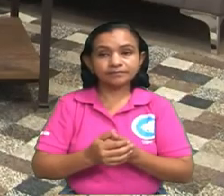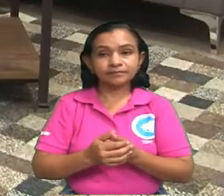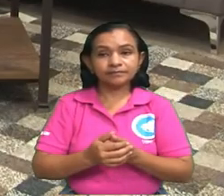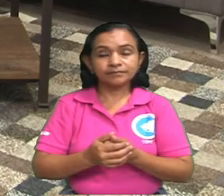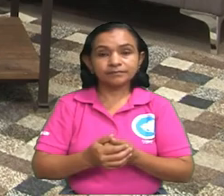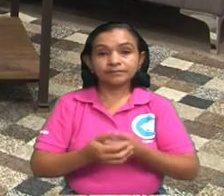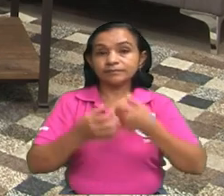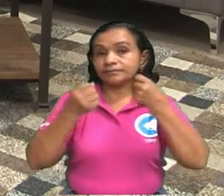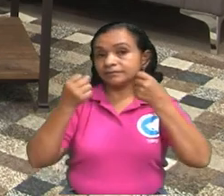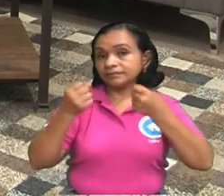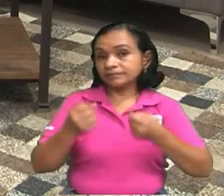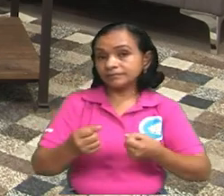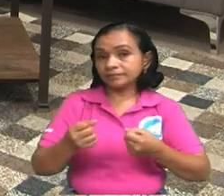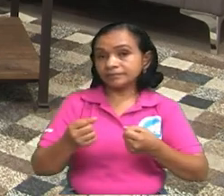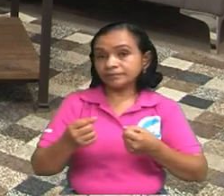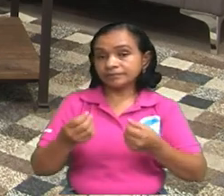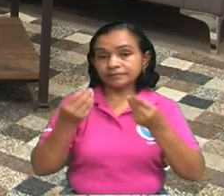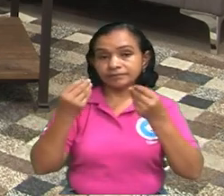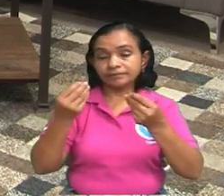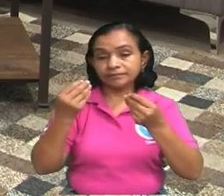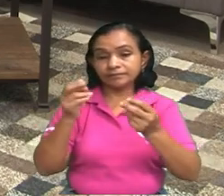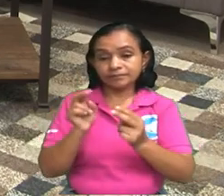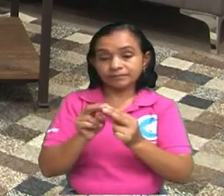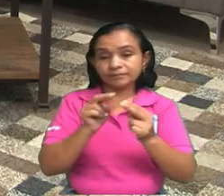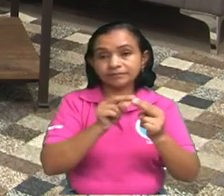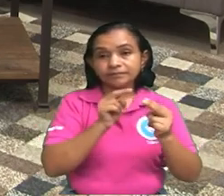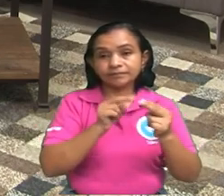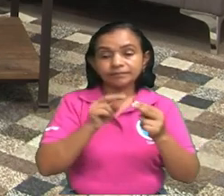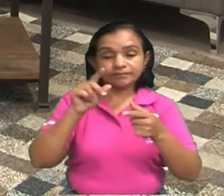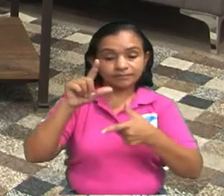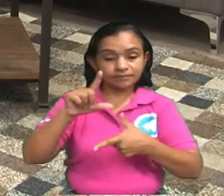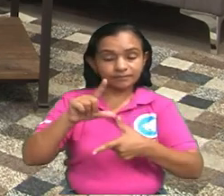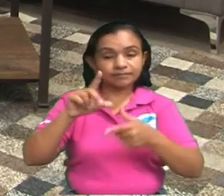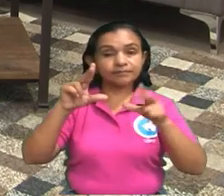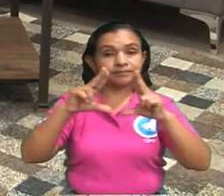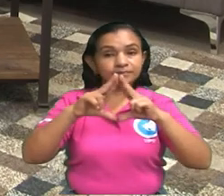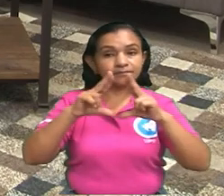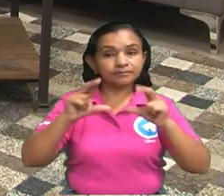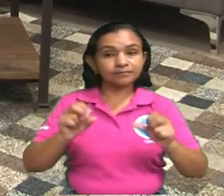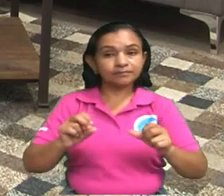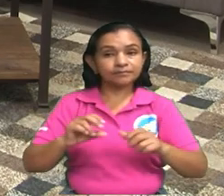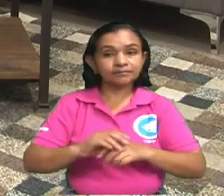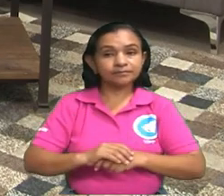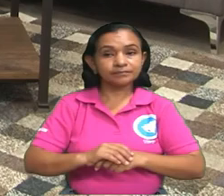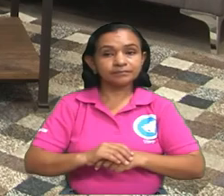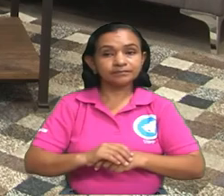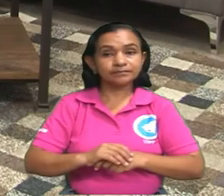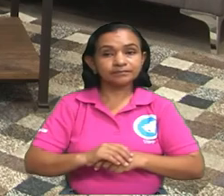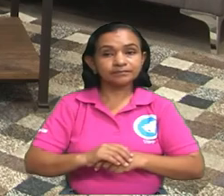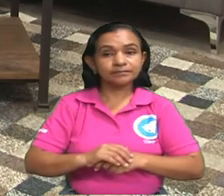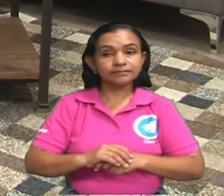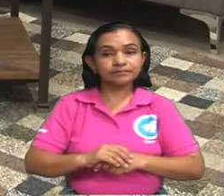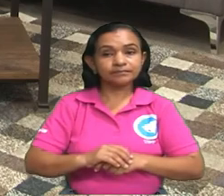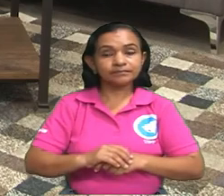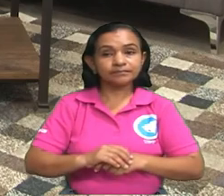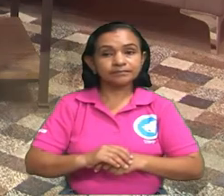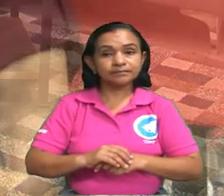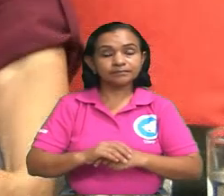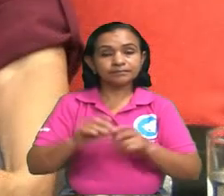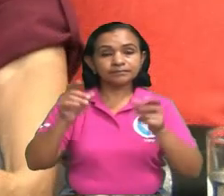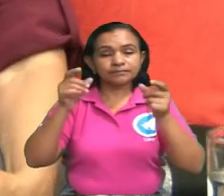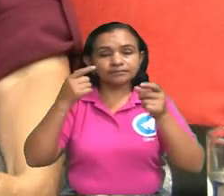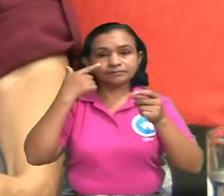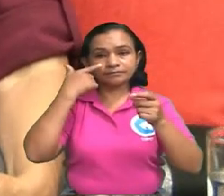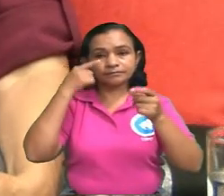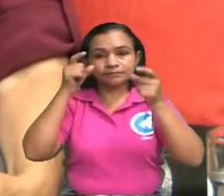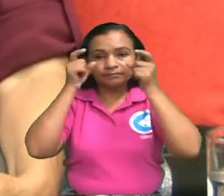bueno, un hombre que también se encontró con muchas generaciones y épocas de América Latina y de Nicaragua. Así es decir. Bueno, conoció a Carlos